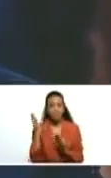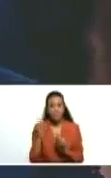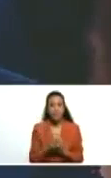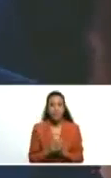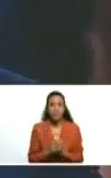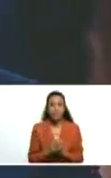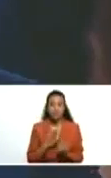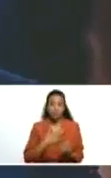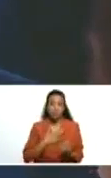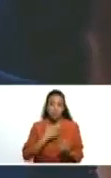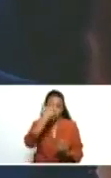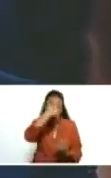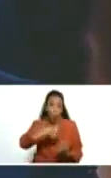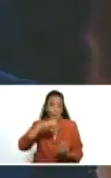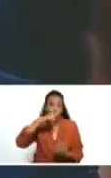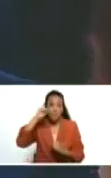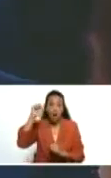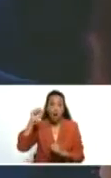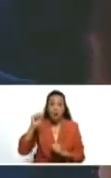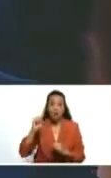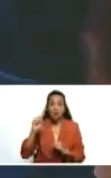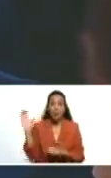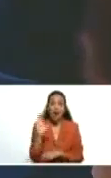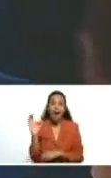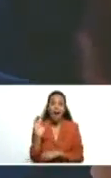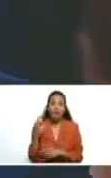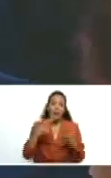Yo venía de los barrios de Caracas,